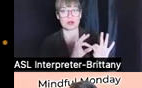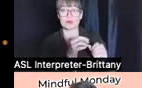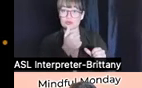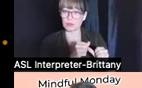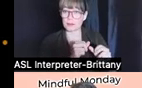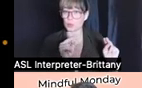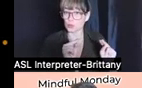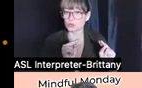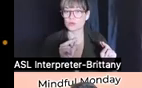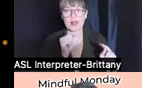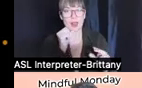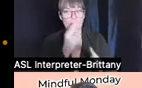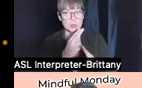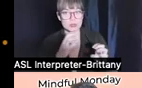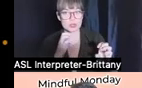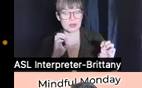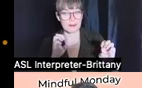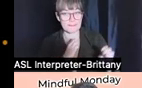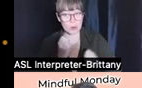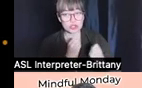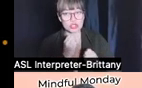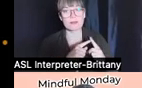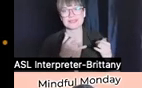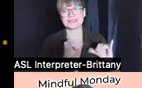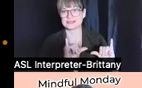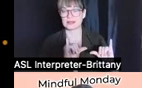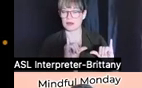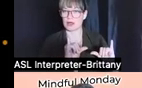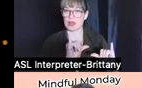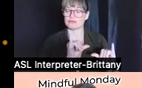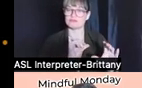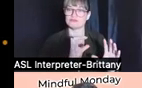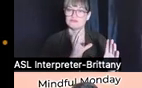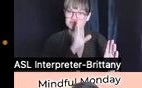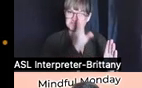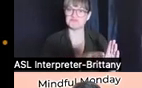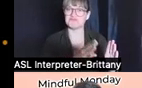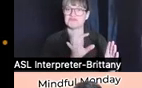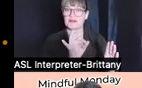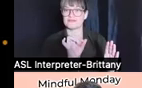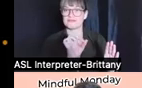fuerte es nuestra voz. Pero que sea una voz firme.